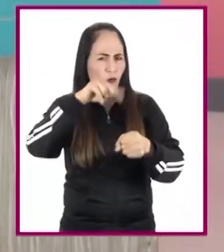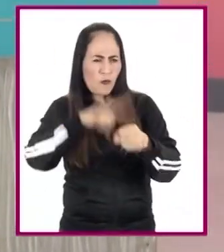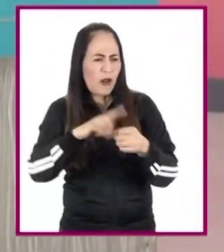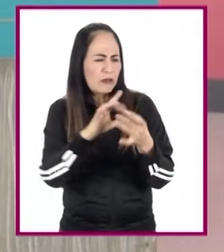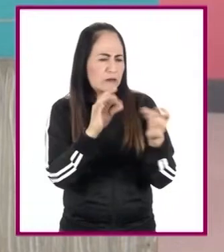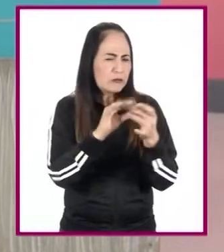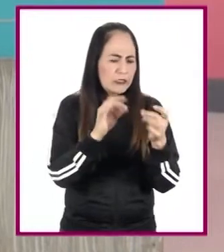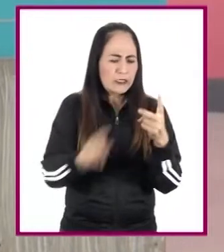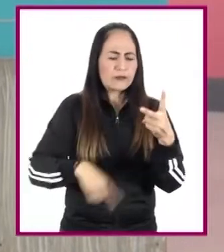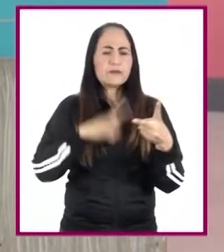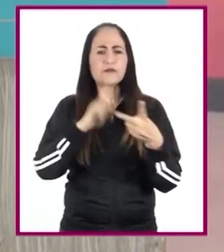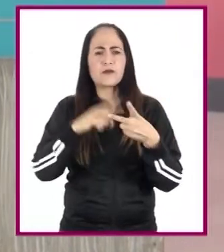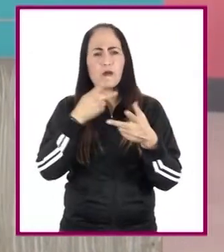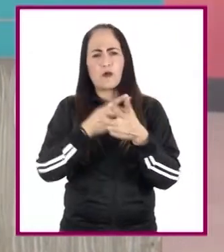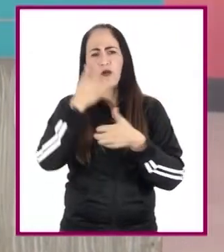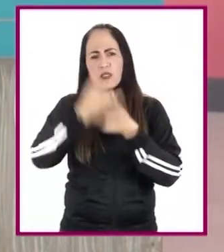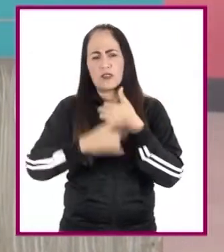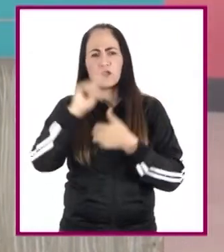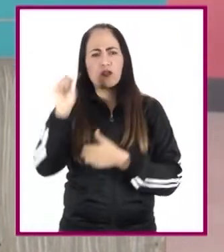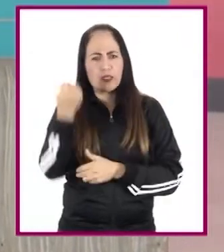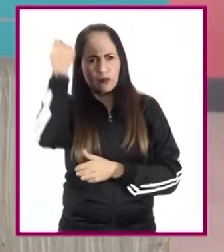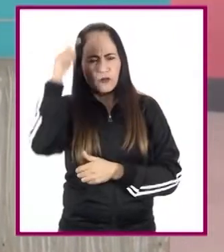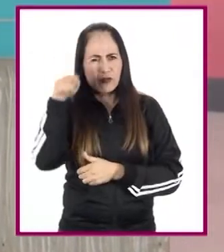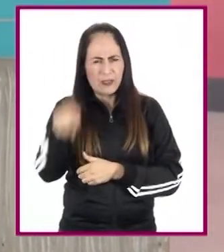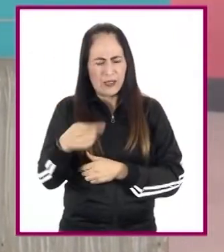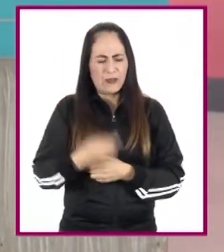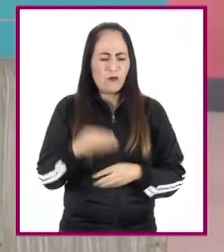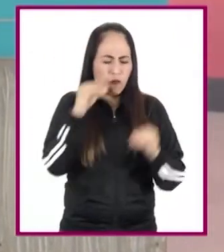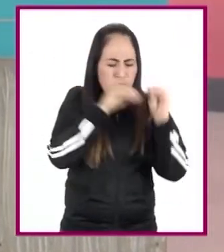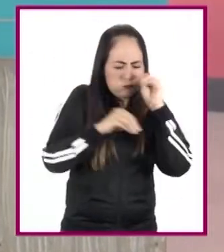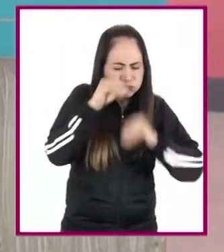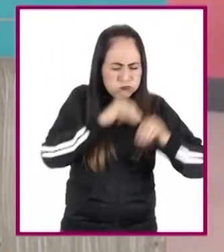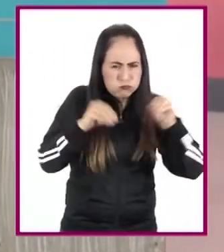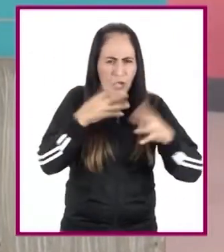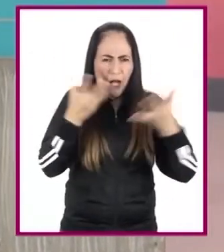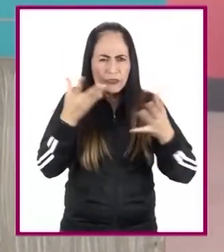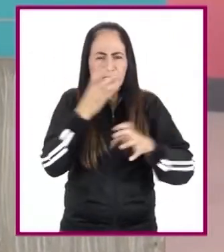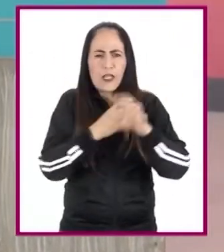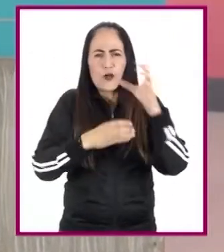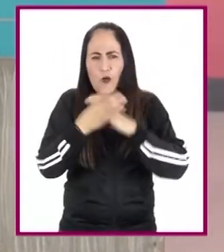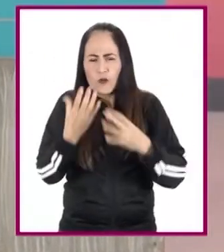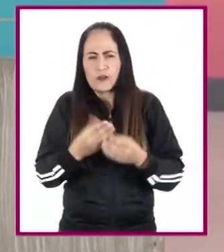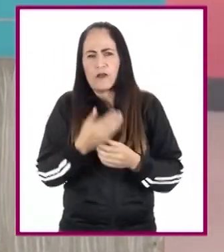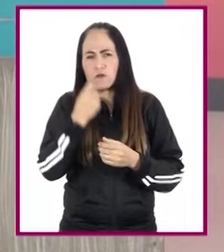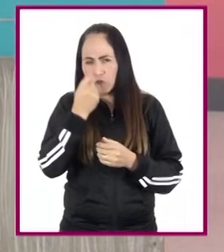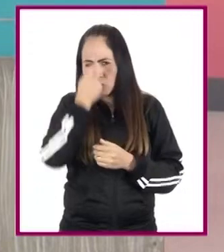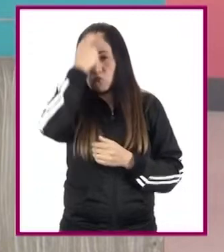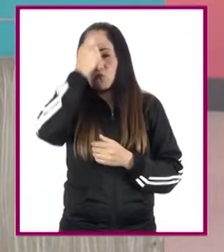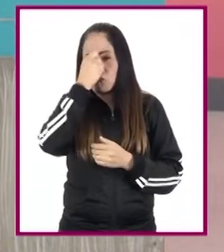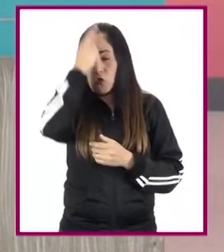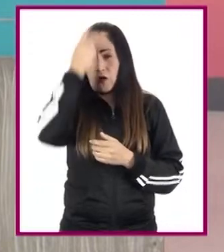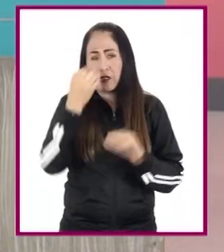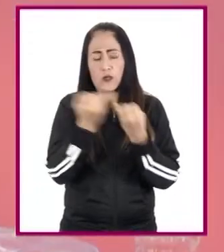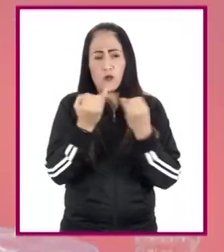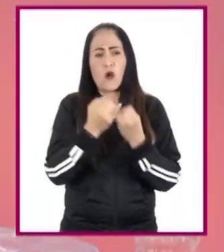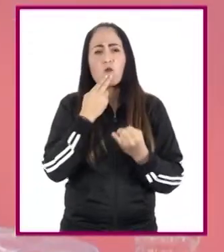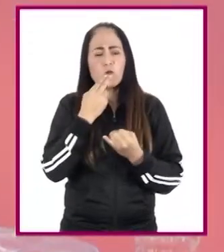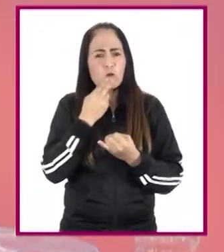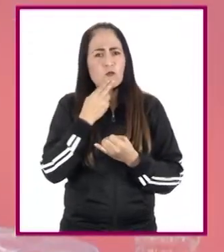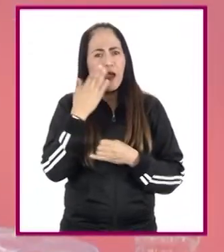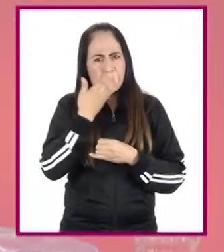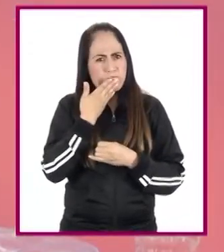proyectos tecnológicos, que estimulan la creatividad en el diseño y construcción de objetos, así como su utilidad. Los proyectos